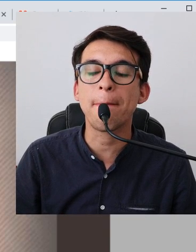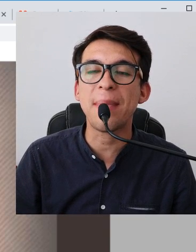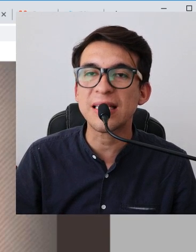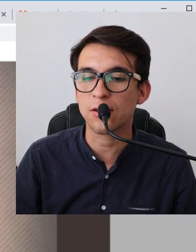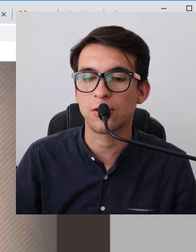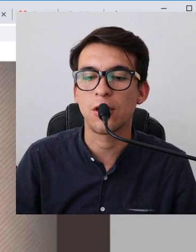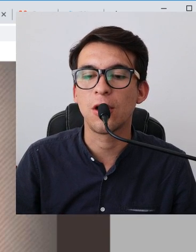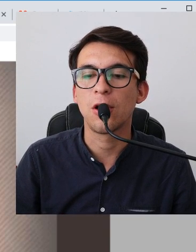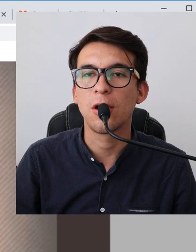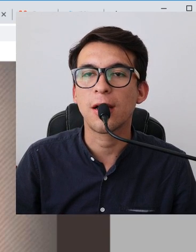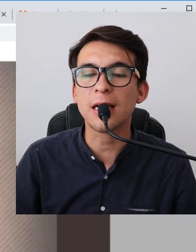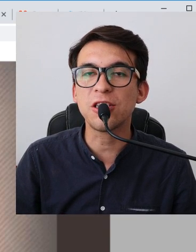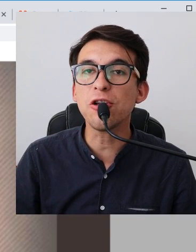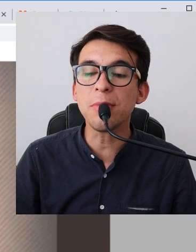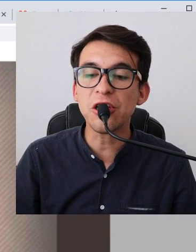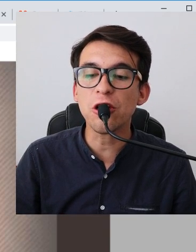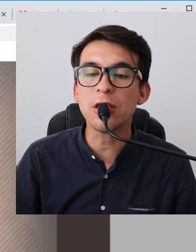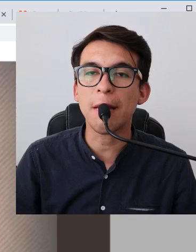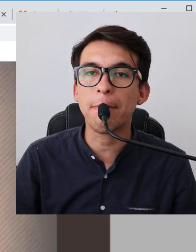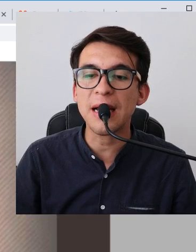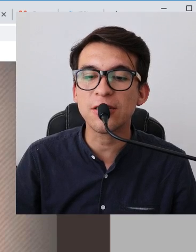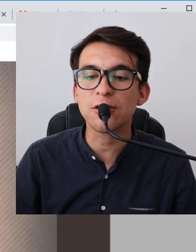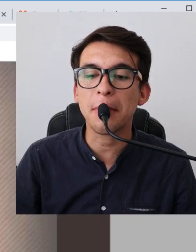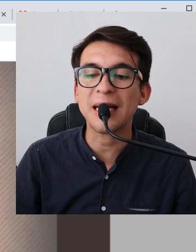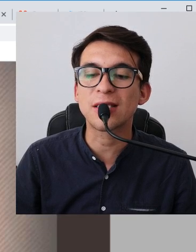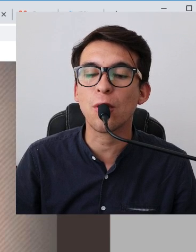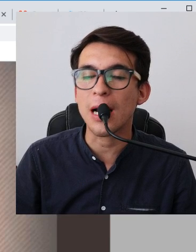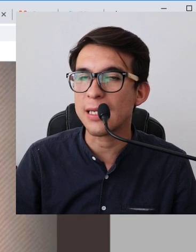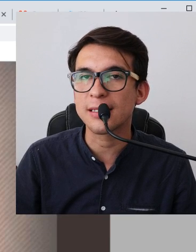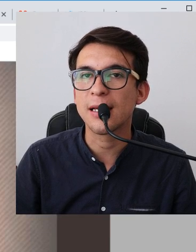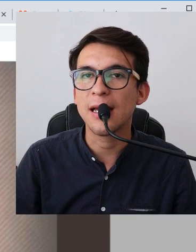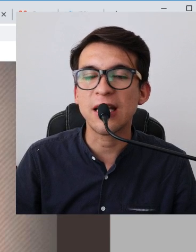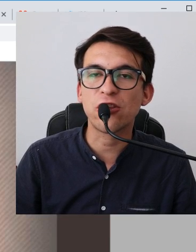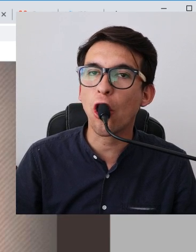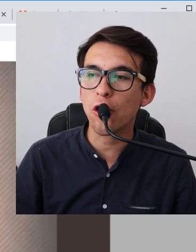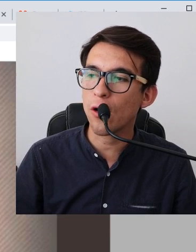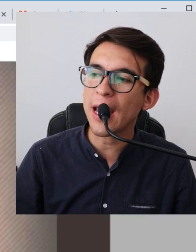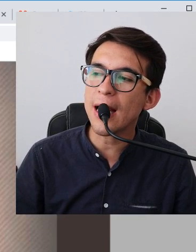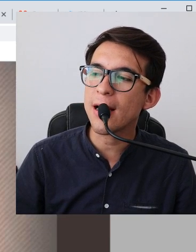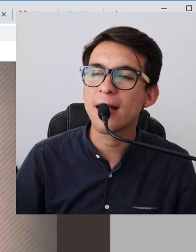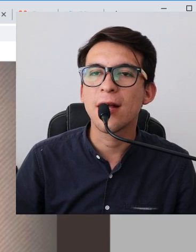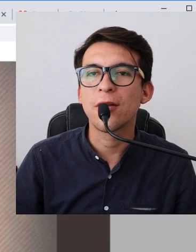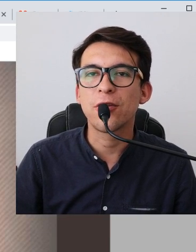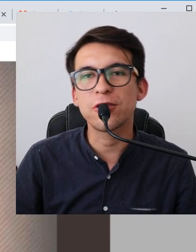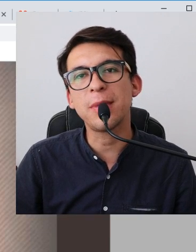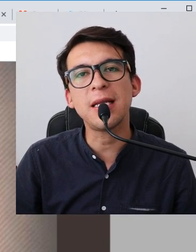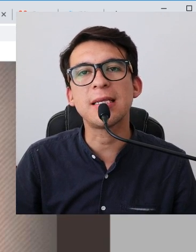958.519 pesos, casi un millón de pesos mensuales en todo el